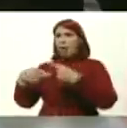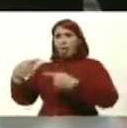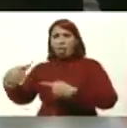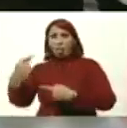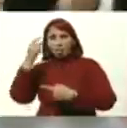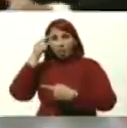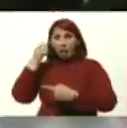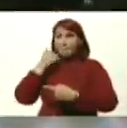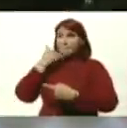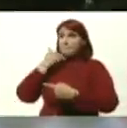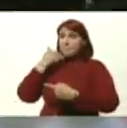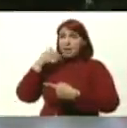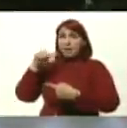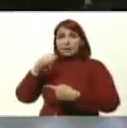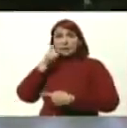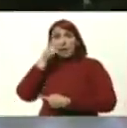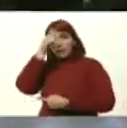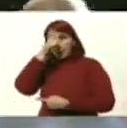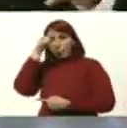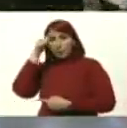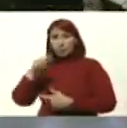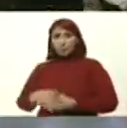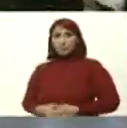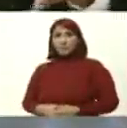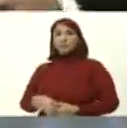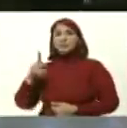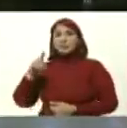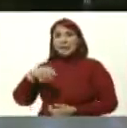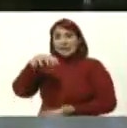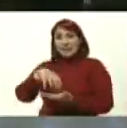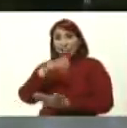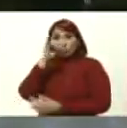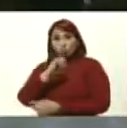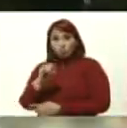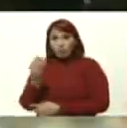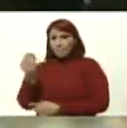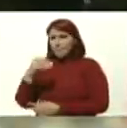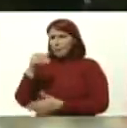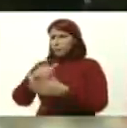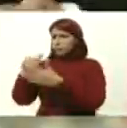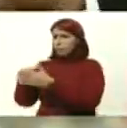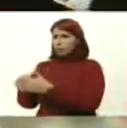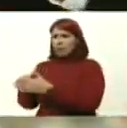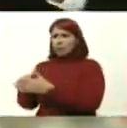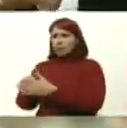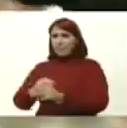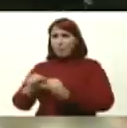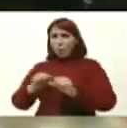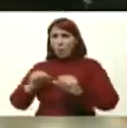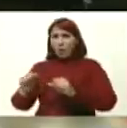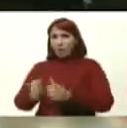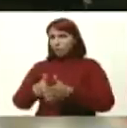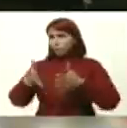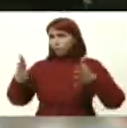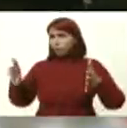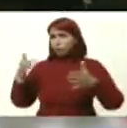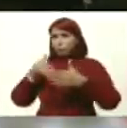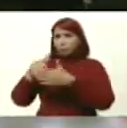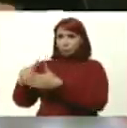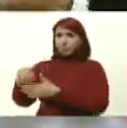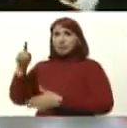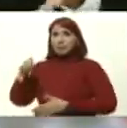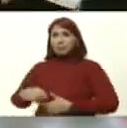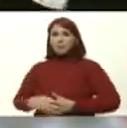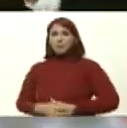Y apenas este fin de semana que acaba de pasar, el estado Zulia, que es el estado que más votantes va a mover para esta mega elección, también